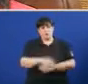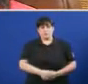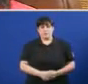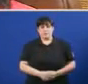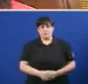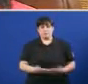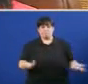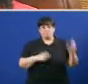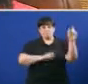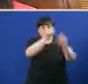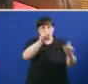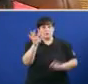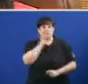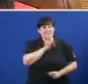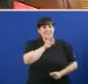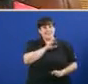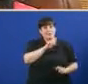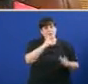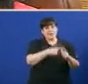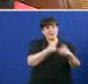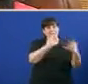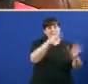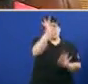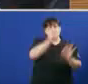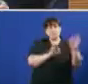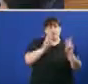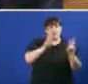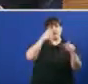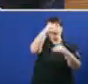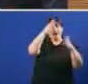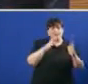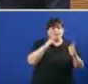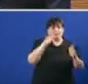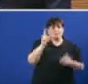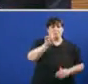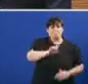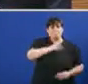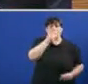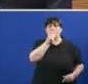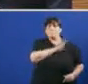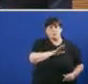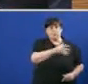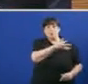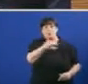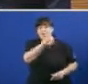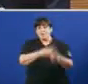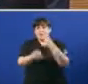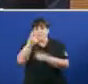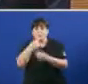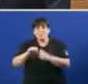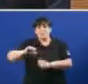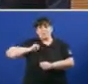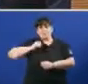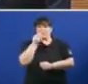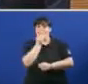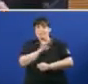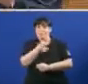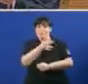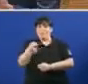o 36% que mellorou a atención primaria, o 25% que melloraron as consultas hospitalarias,